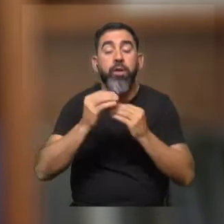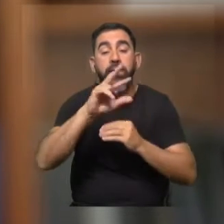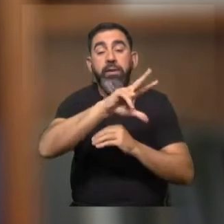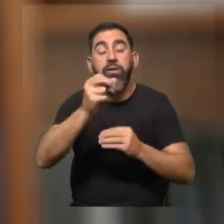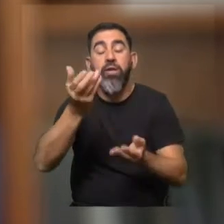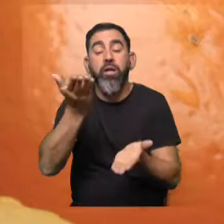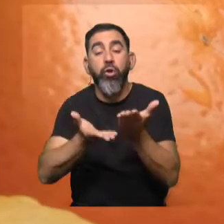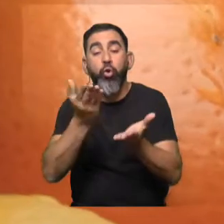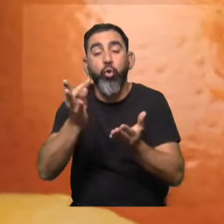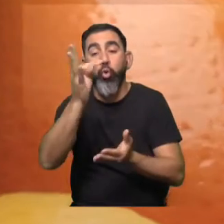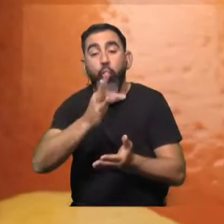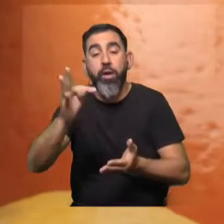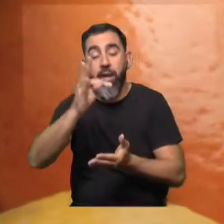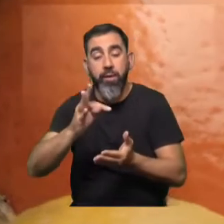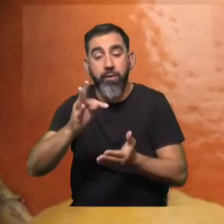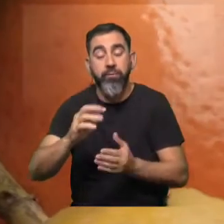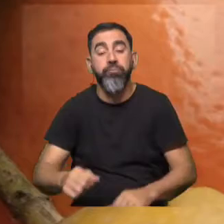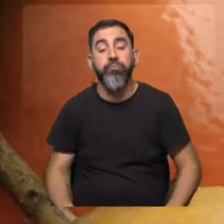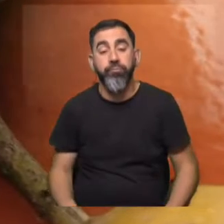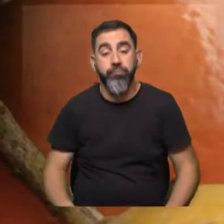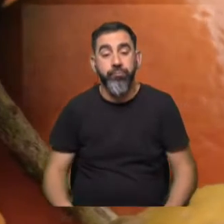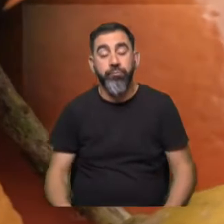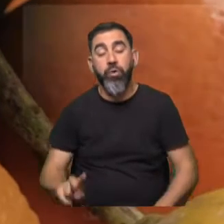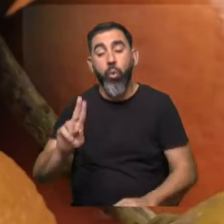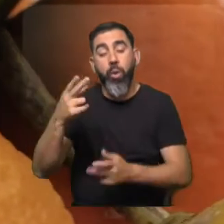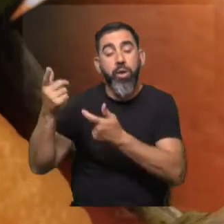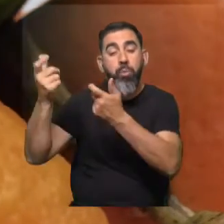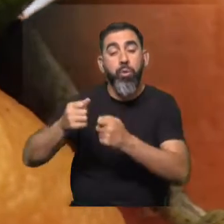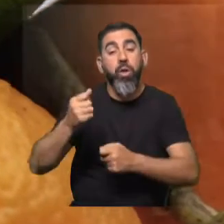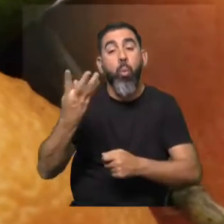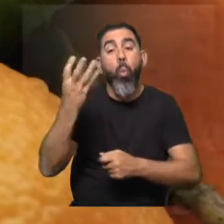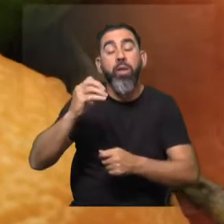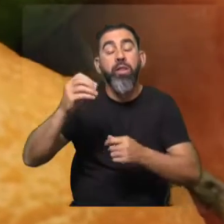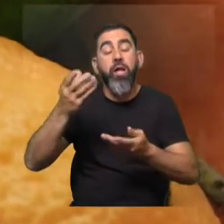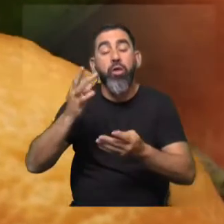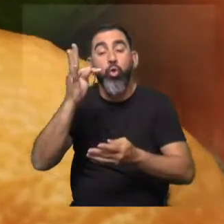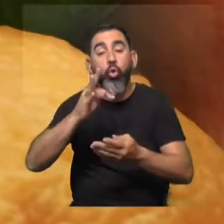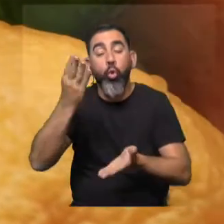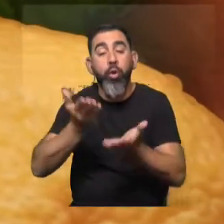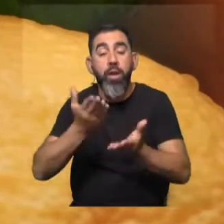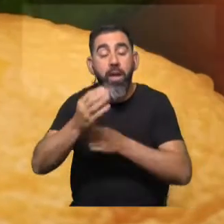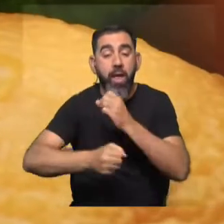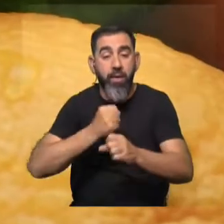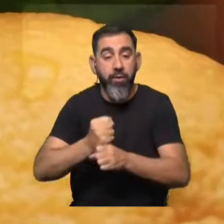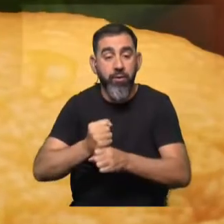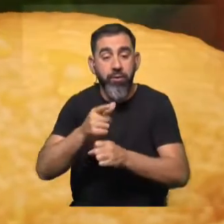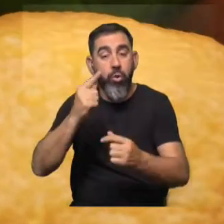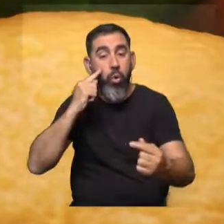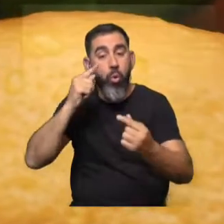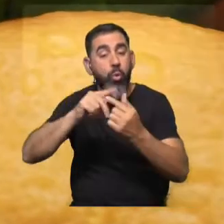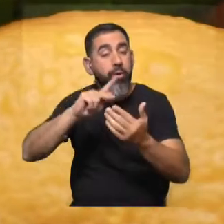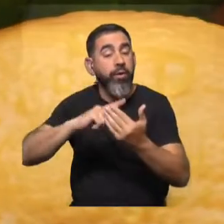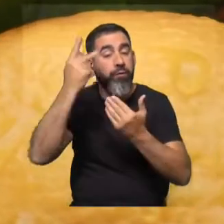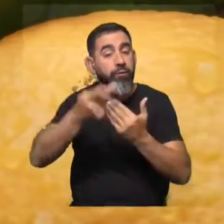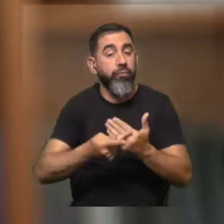de pectina. En Uruguay se importan aproximadamente 40 toneladas anuales de pectina. A donde apunta el proyecto más que